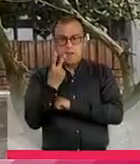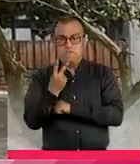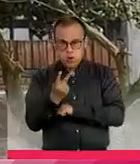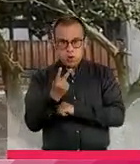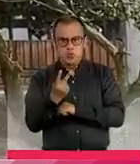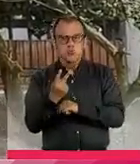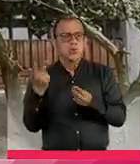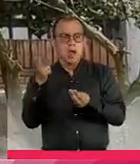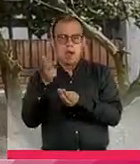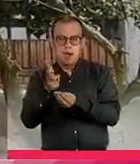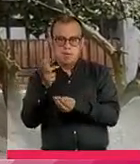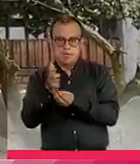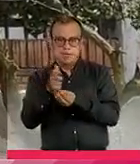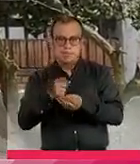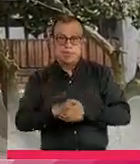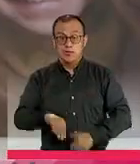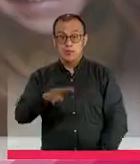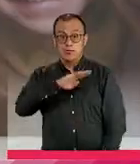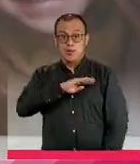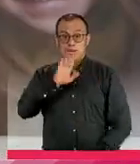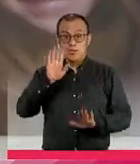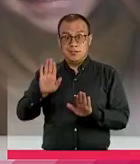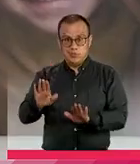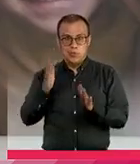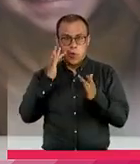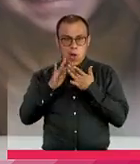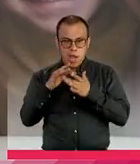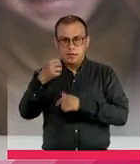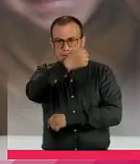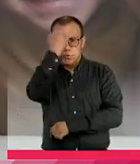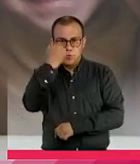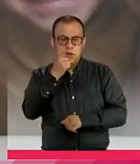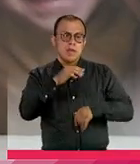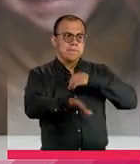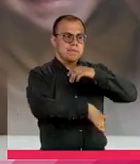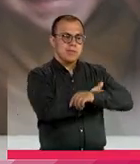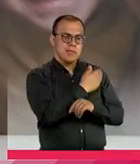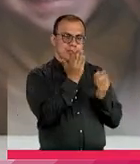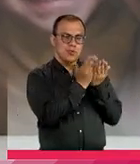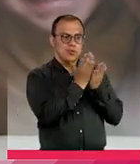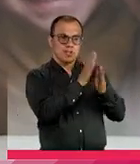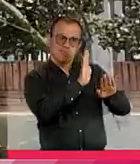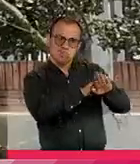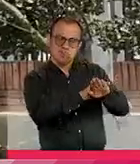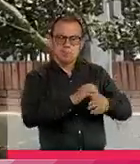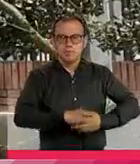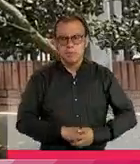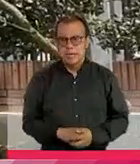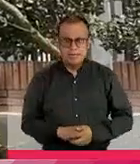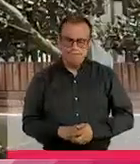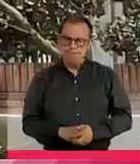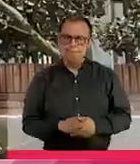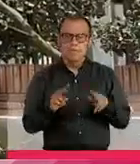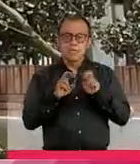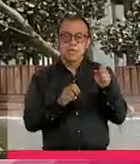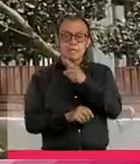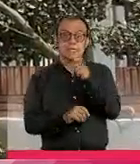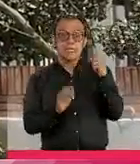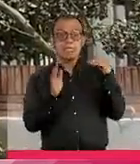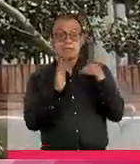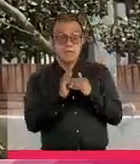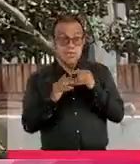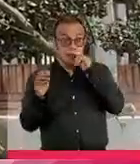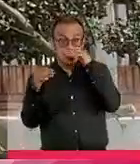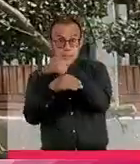decomisamos 2 armas de fuego. El alcalde de Soacha, Juan Carlos Aldarriaga, le hizo un llamado a la ministra de Educación, María Victoria Angulo. No es posible que de 100.000 niños que